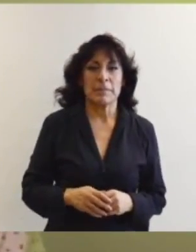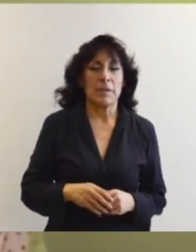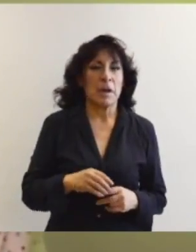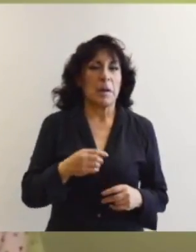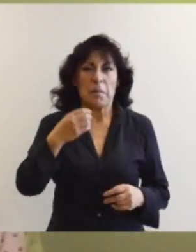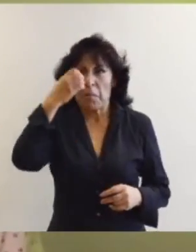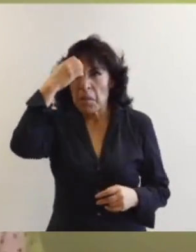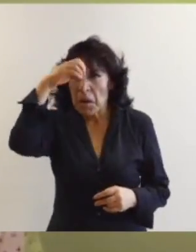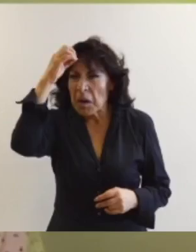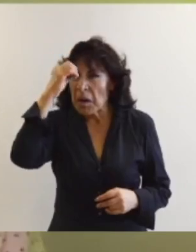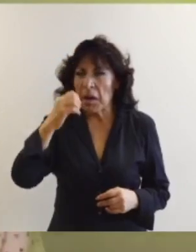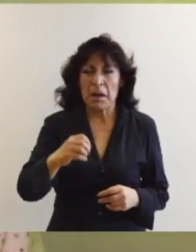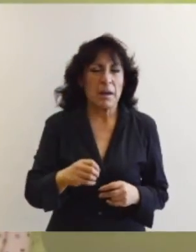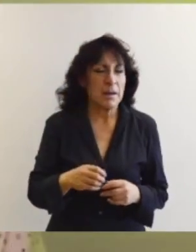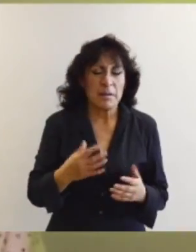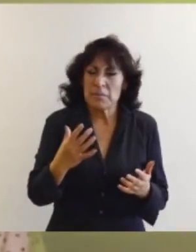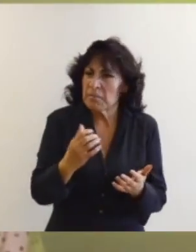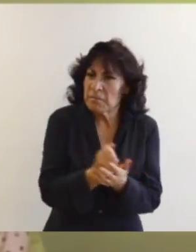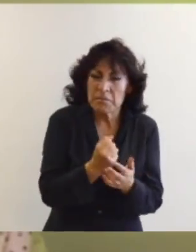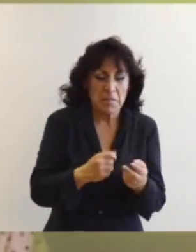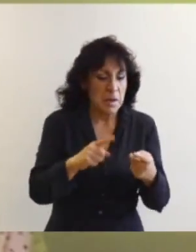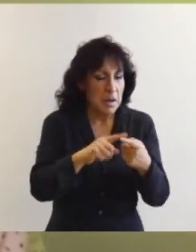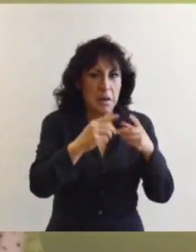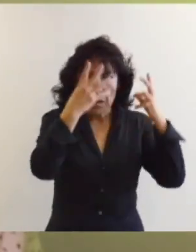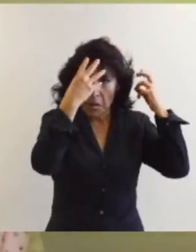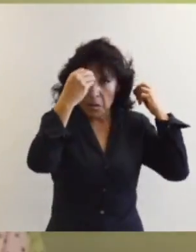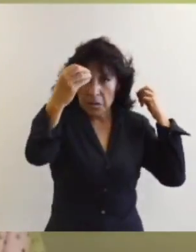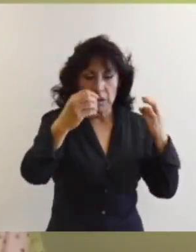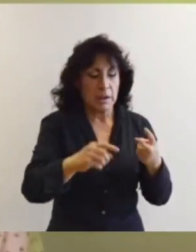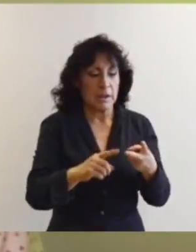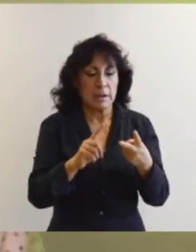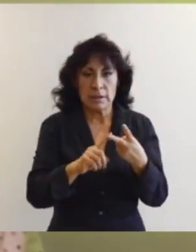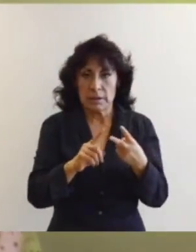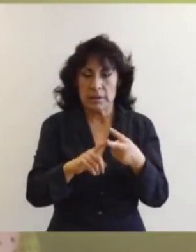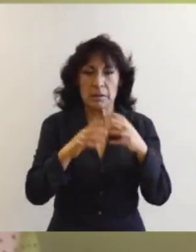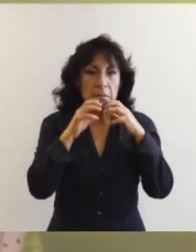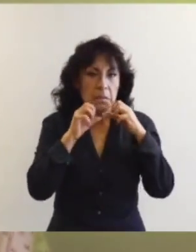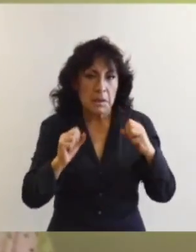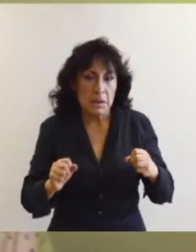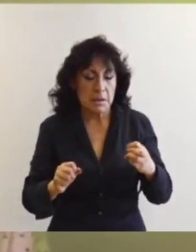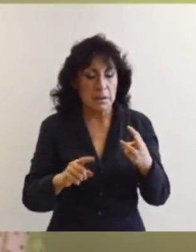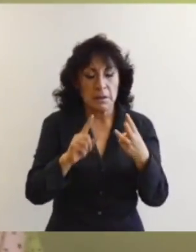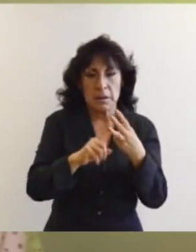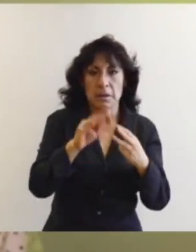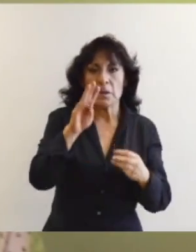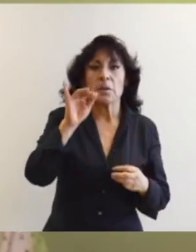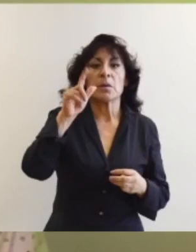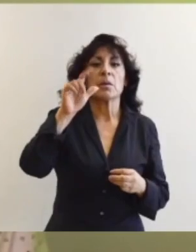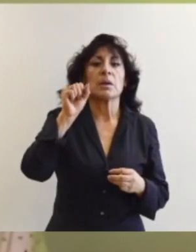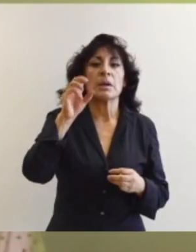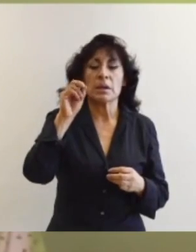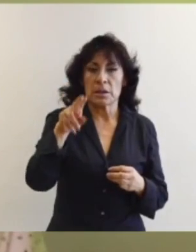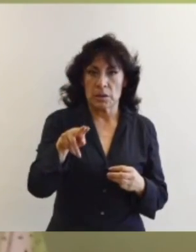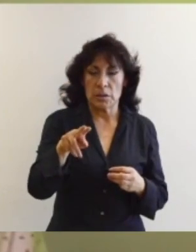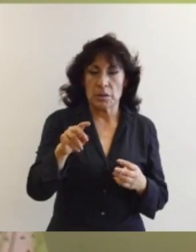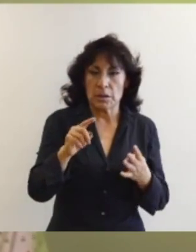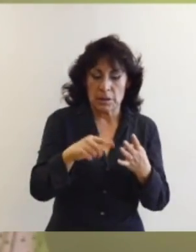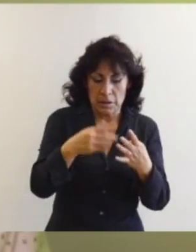lo logra ningún extranjero. Cortés, Maximiliano,